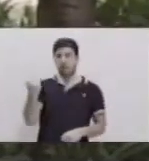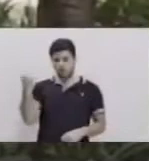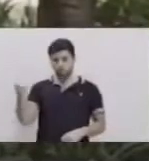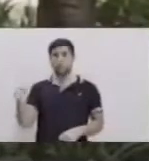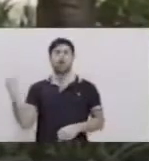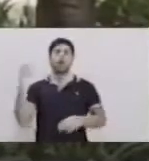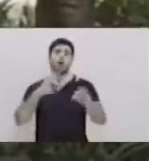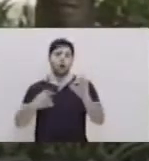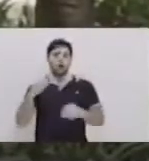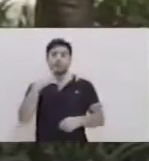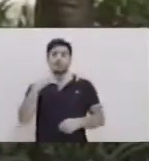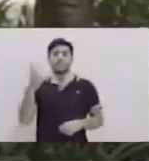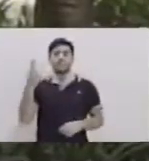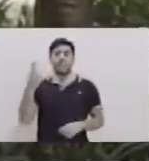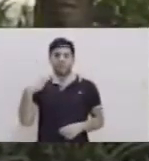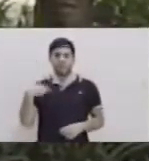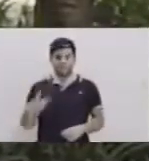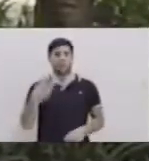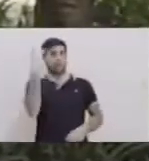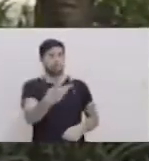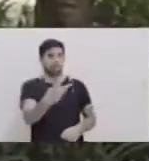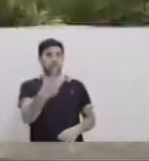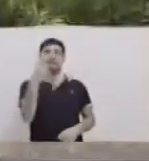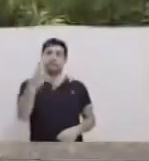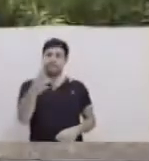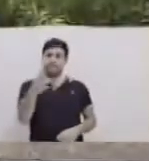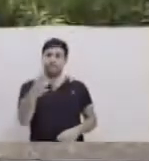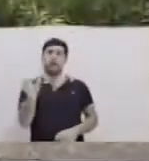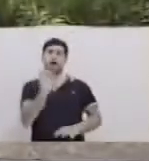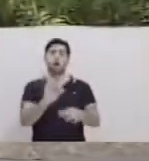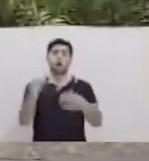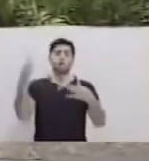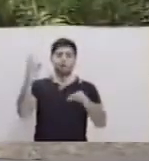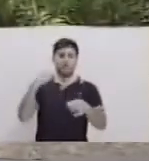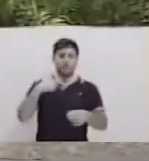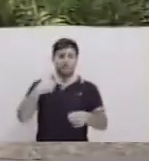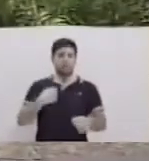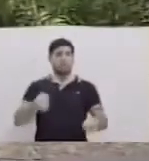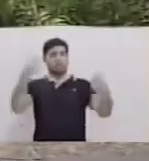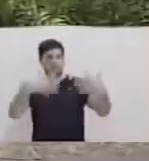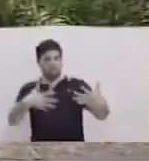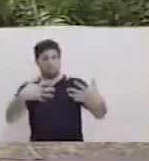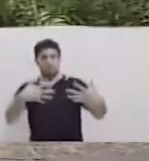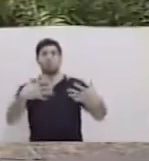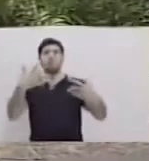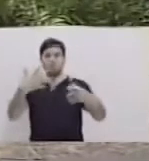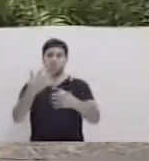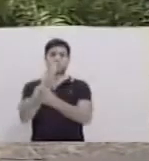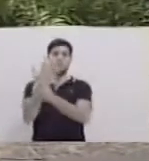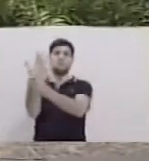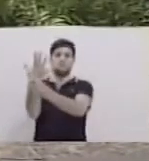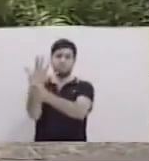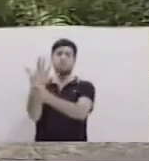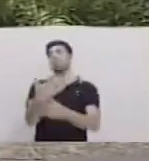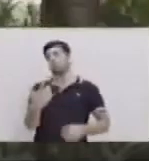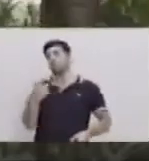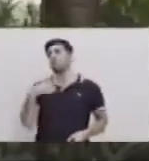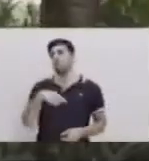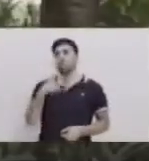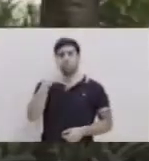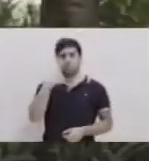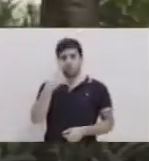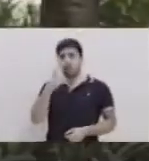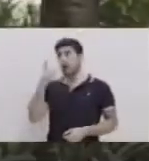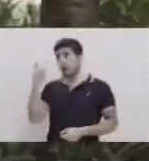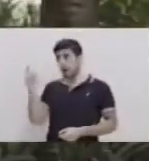posición de tijera los dedos. Entonces, para esta dinámica de este juego, es necesario que participen dos personas.